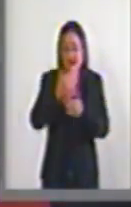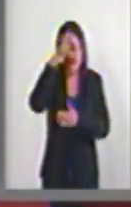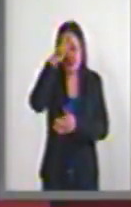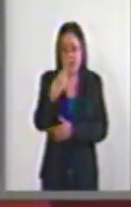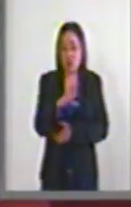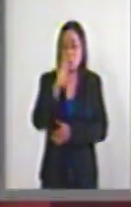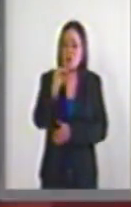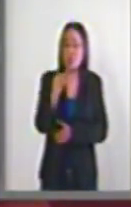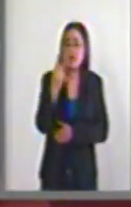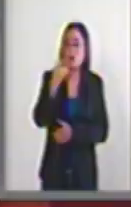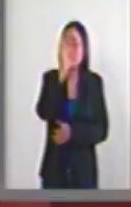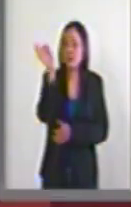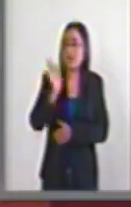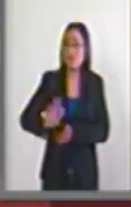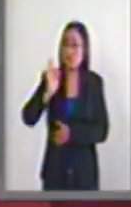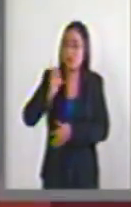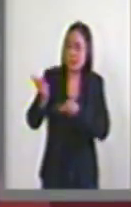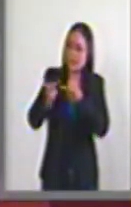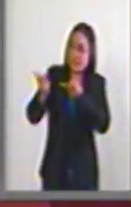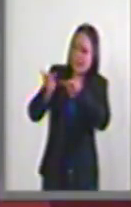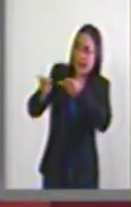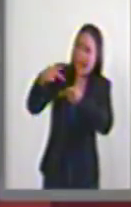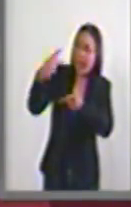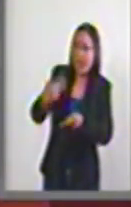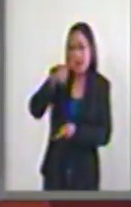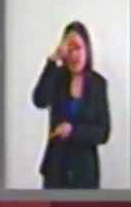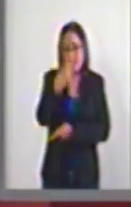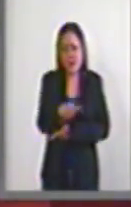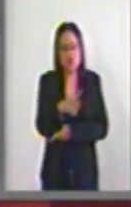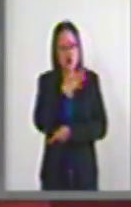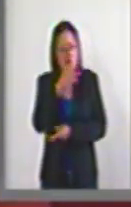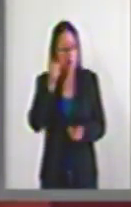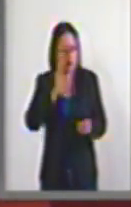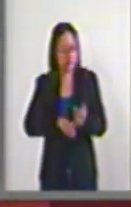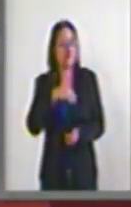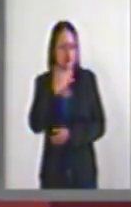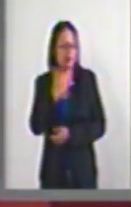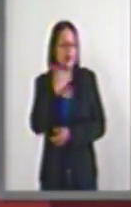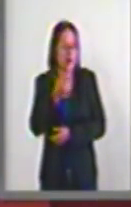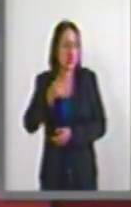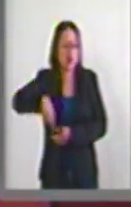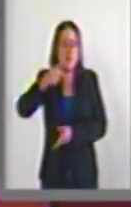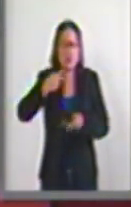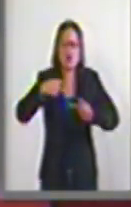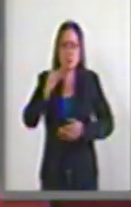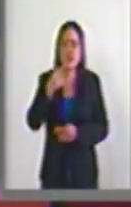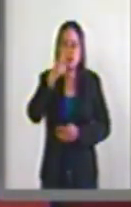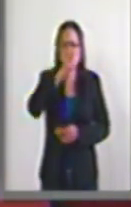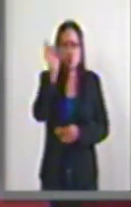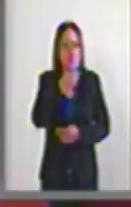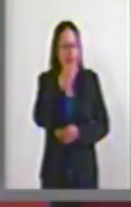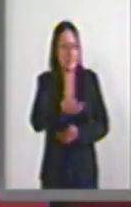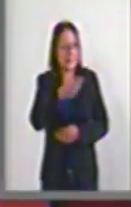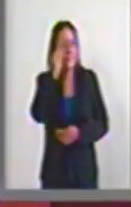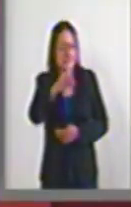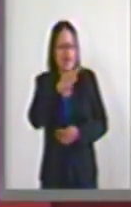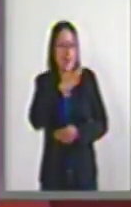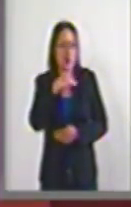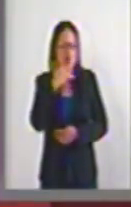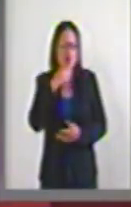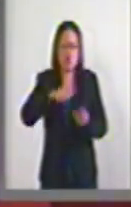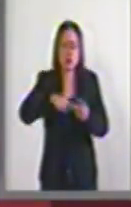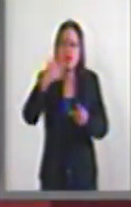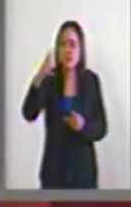mexicanos encuestados en México hay corrupción, frente al